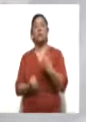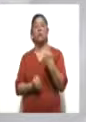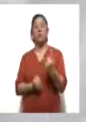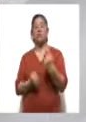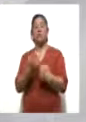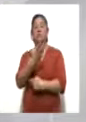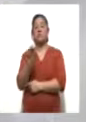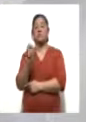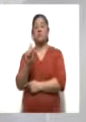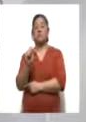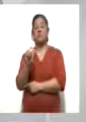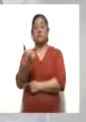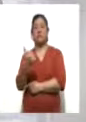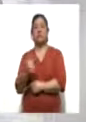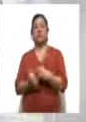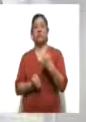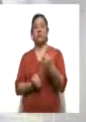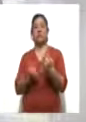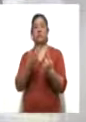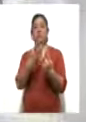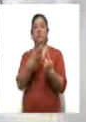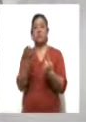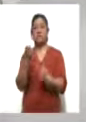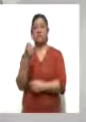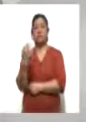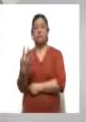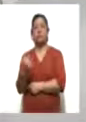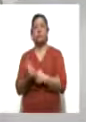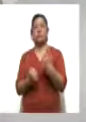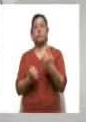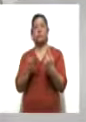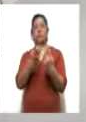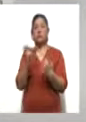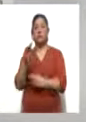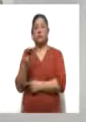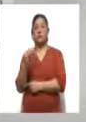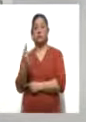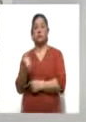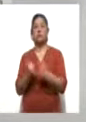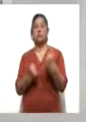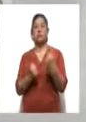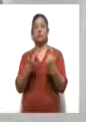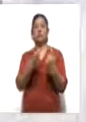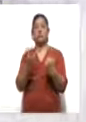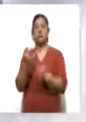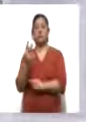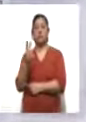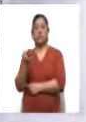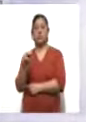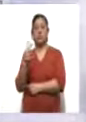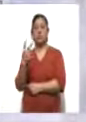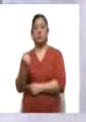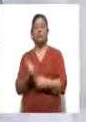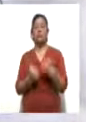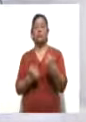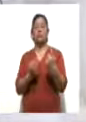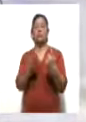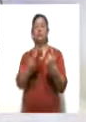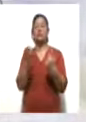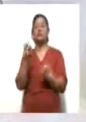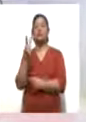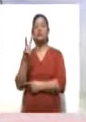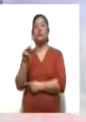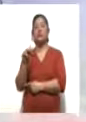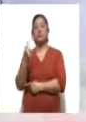Tlaxco 326, Papalotla 304, Apetatitlán 298, Santa Cruz Tlaxcala